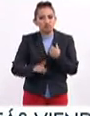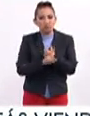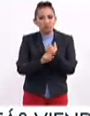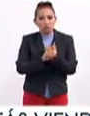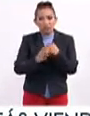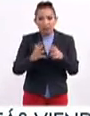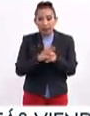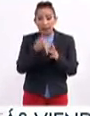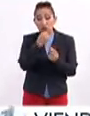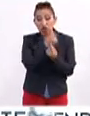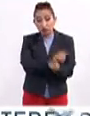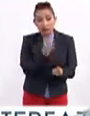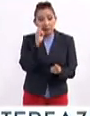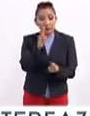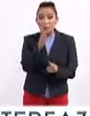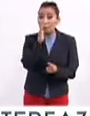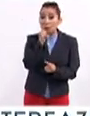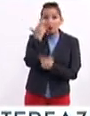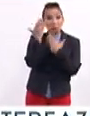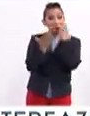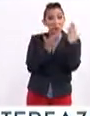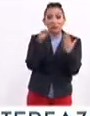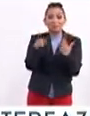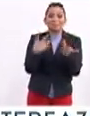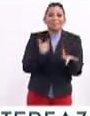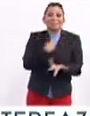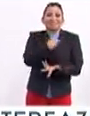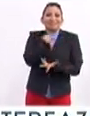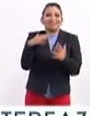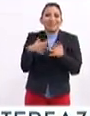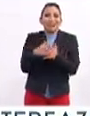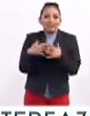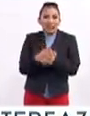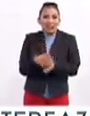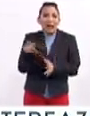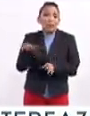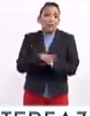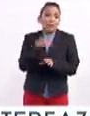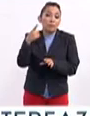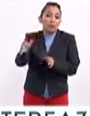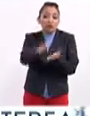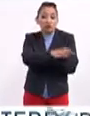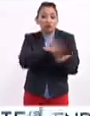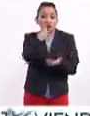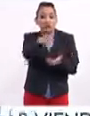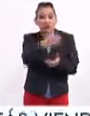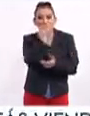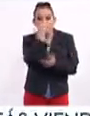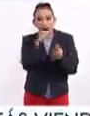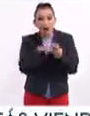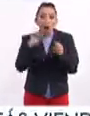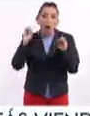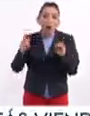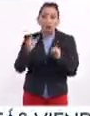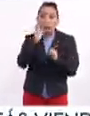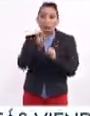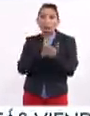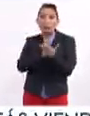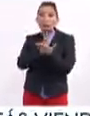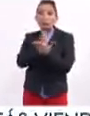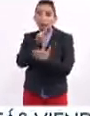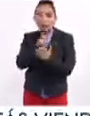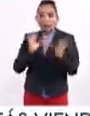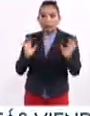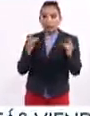ya que muchos niños se vieron privados de la educación por causas de la guerra, ya sea por la destrucción de las escuelas, la imposibilidad de llegar